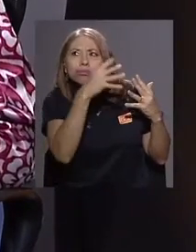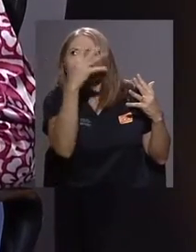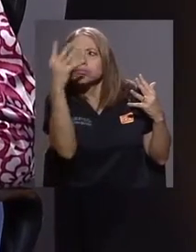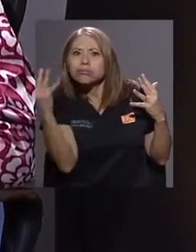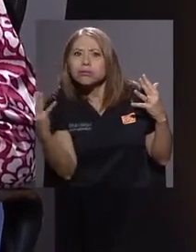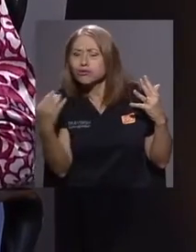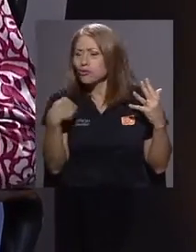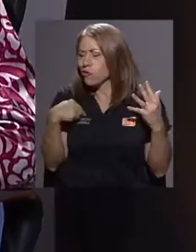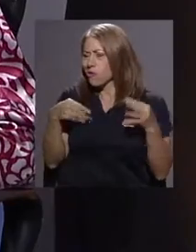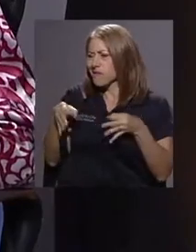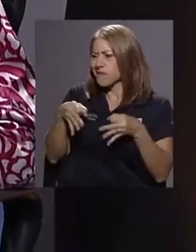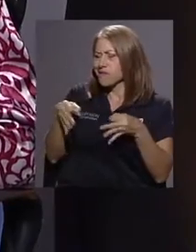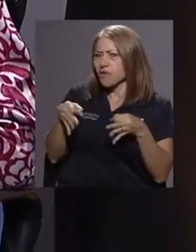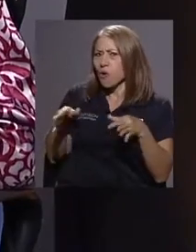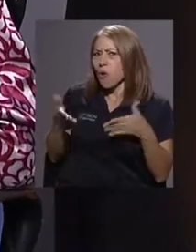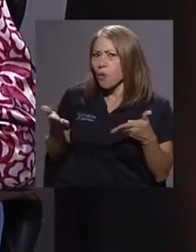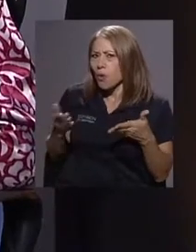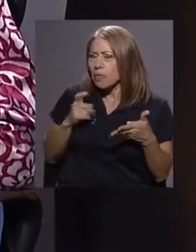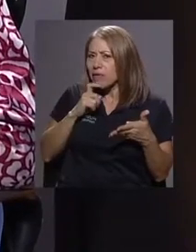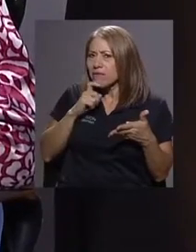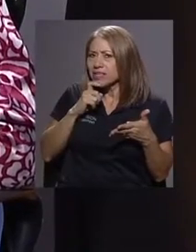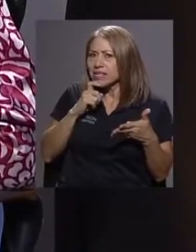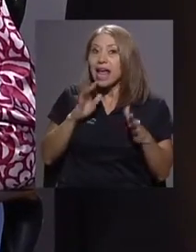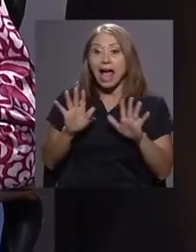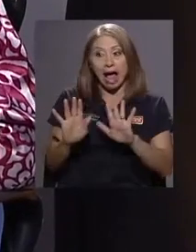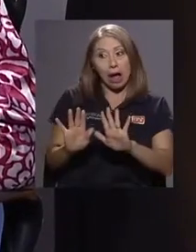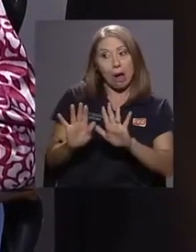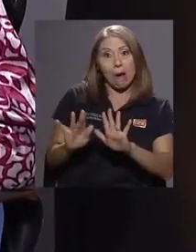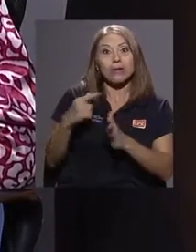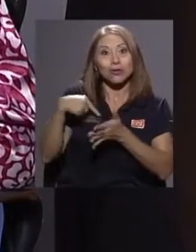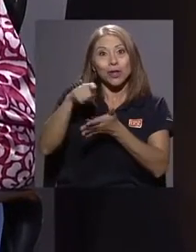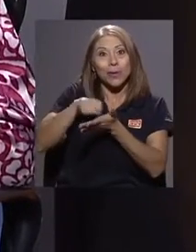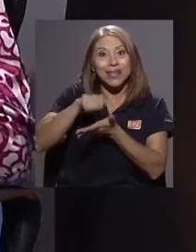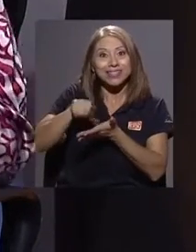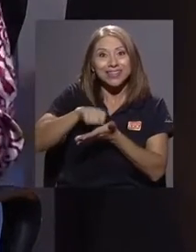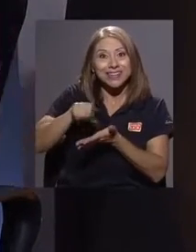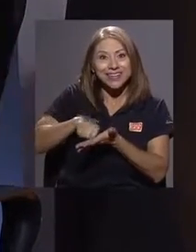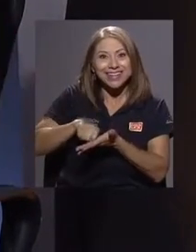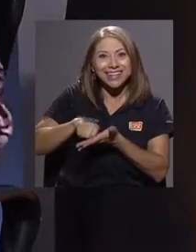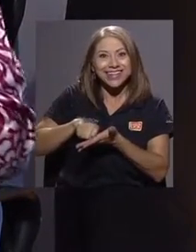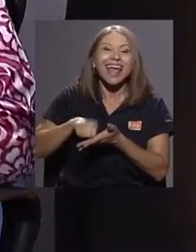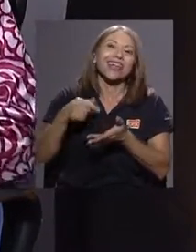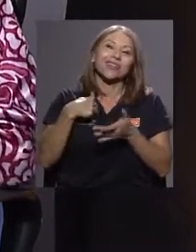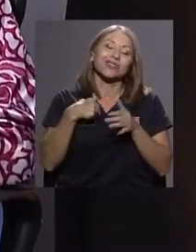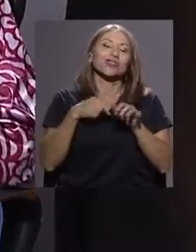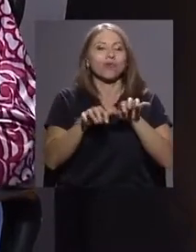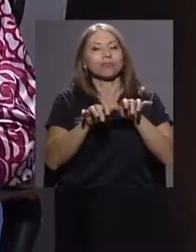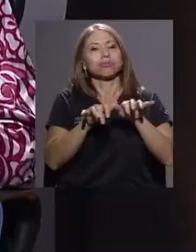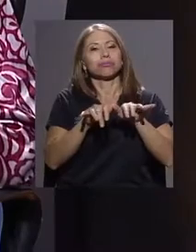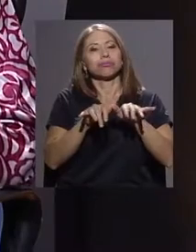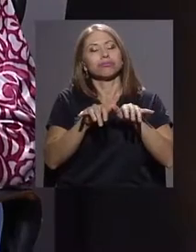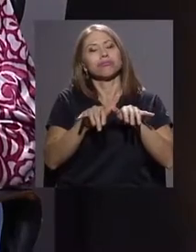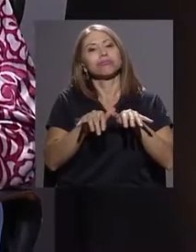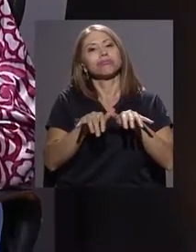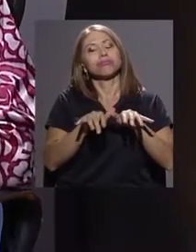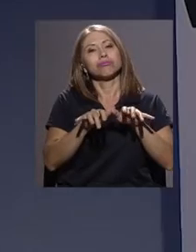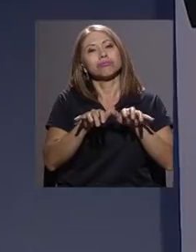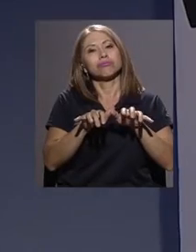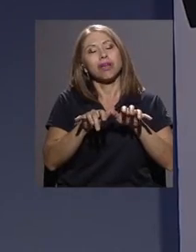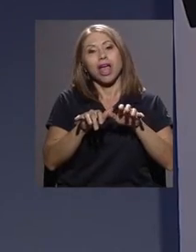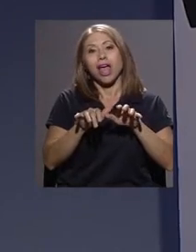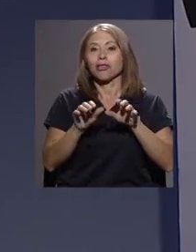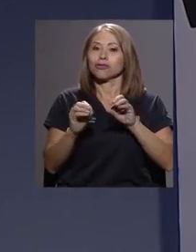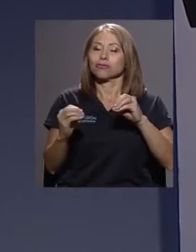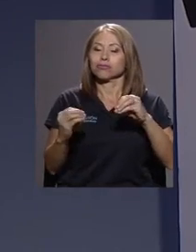eso al medio te lo voy a escribir y entonces lo escribí se lo mandé por internet por el portero por el por